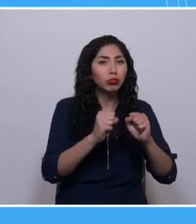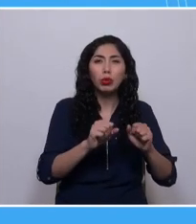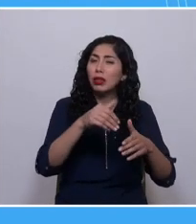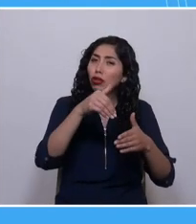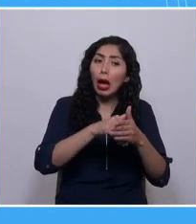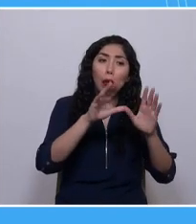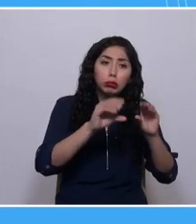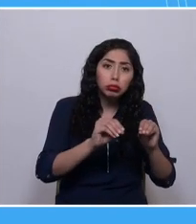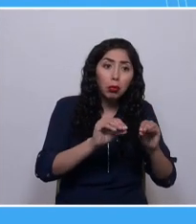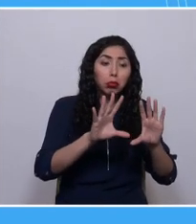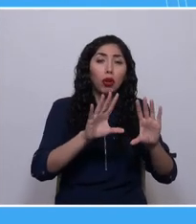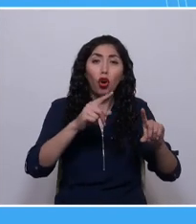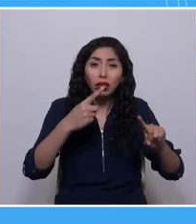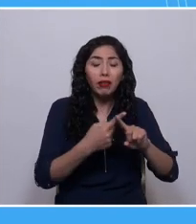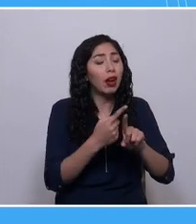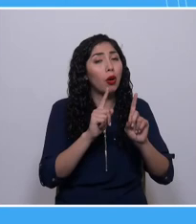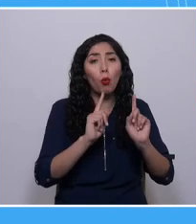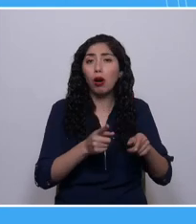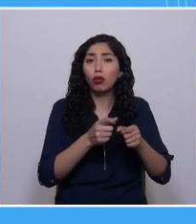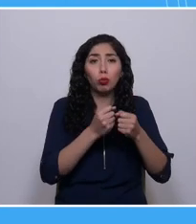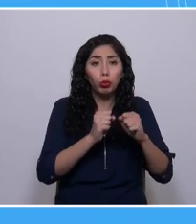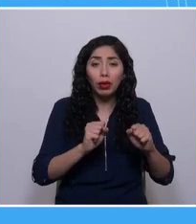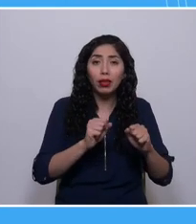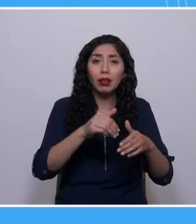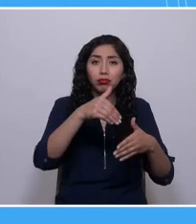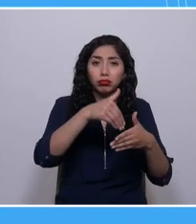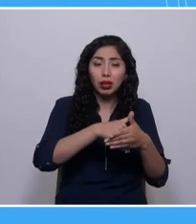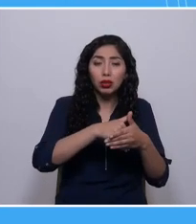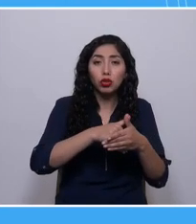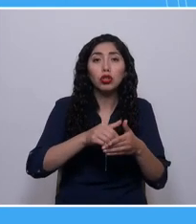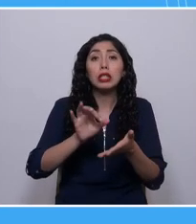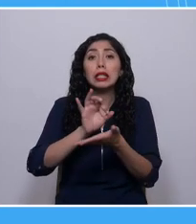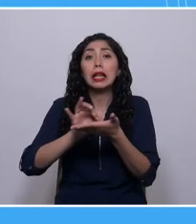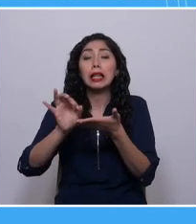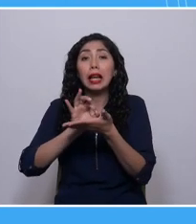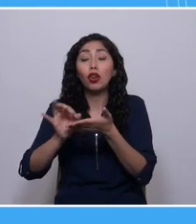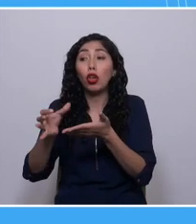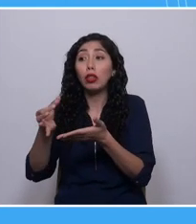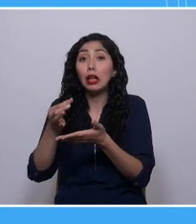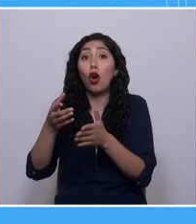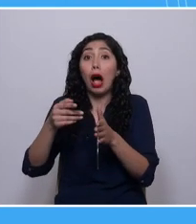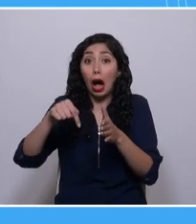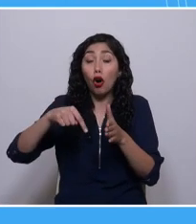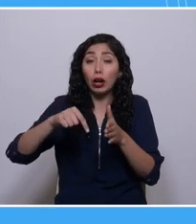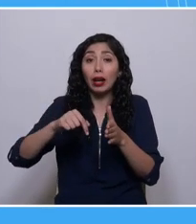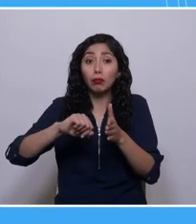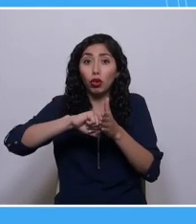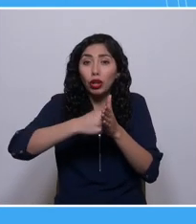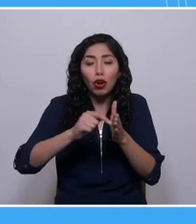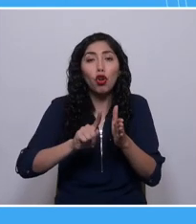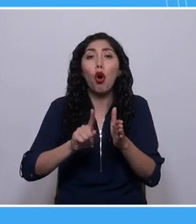un número terminado de veces la clave, se bloquea. Ahora la acaban de desbloquear.